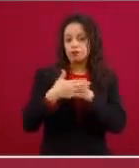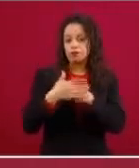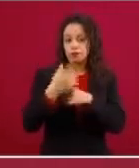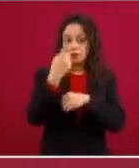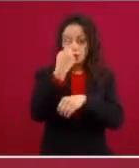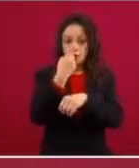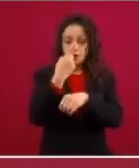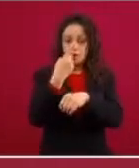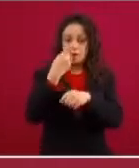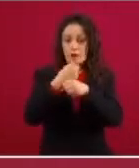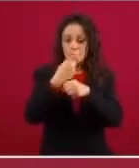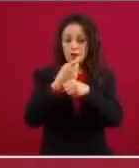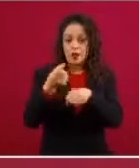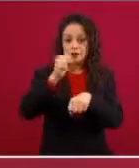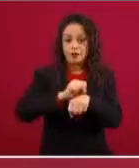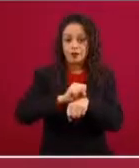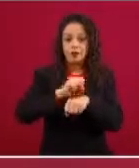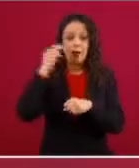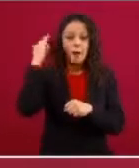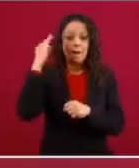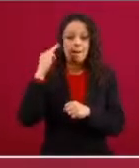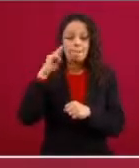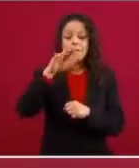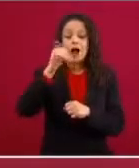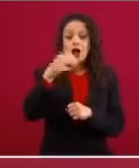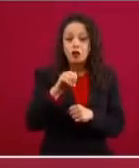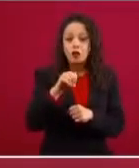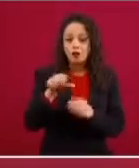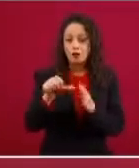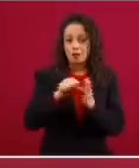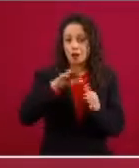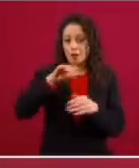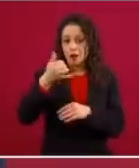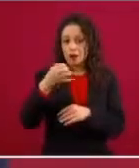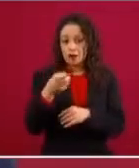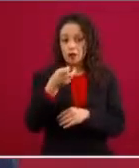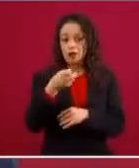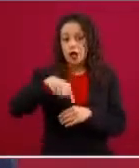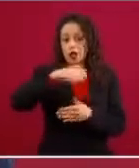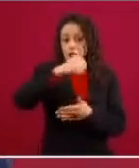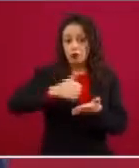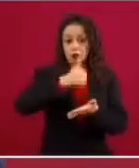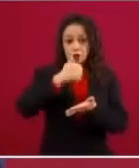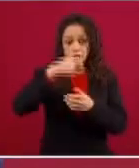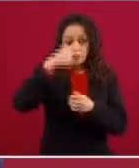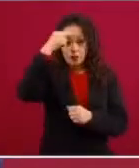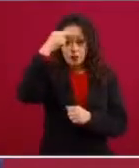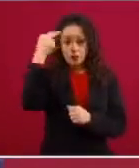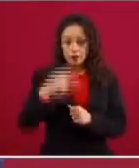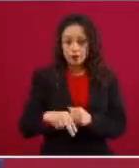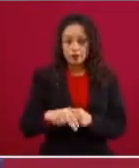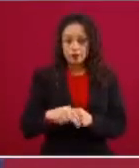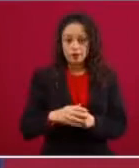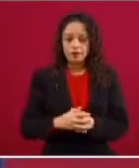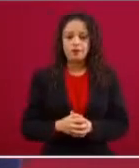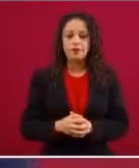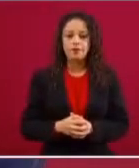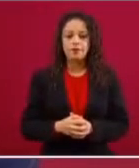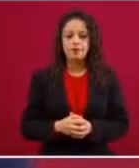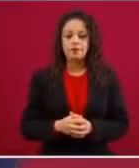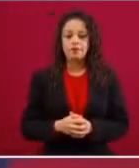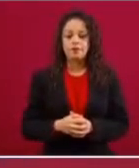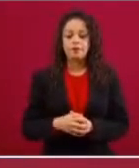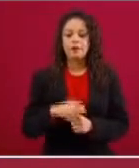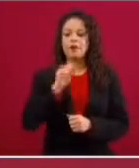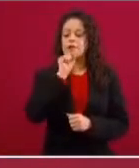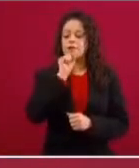de manera exacta en el caso de la Ciudad de México, que incluye también municipios